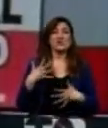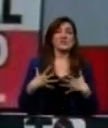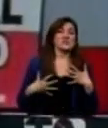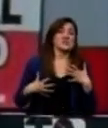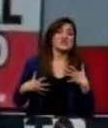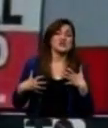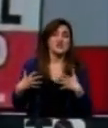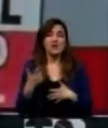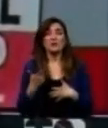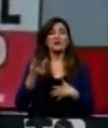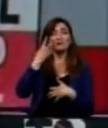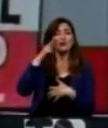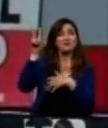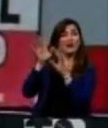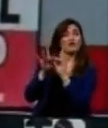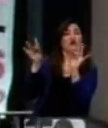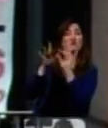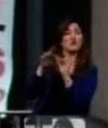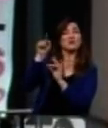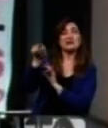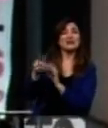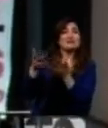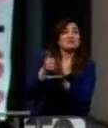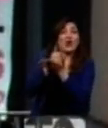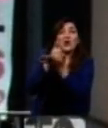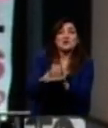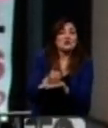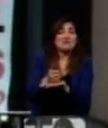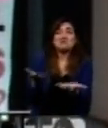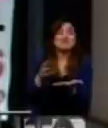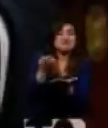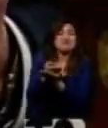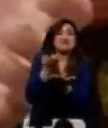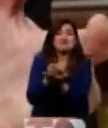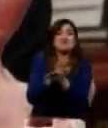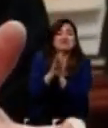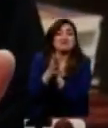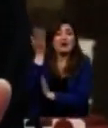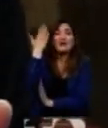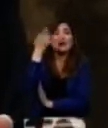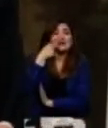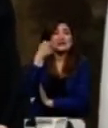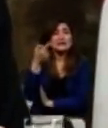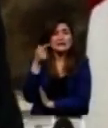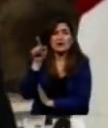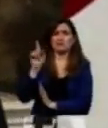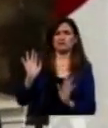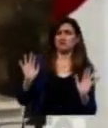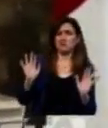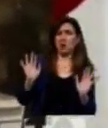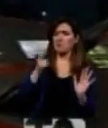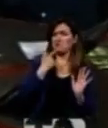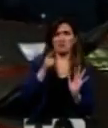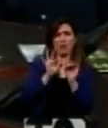céntrica de Puerto Viejo es evidente. Dicen que aquí no hay signos de reactivación económica. El alcalde de la ciudad, Agustín Casanova, por